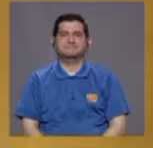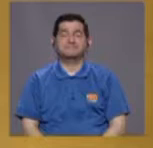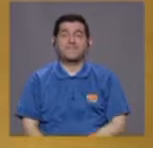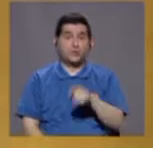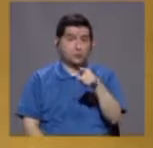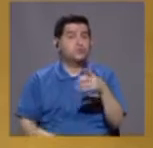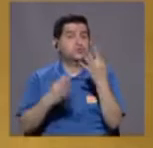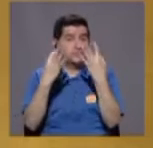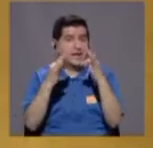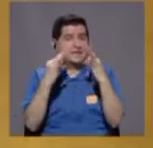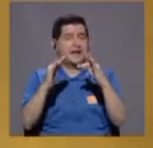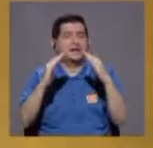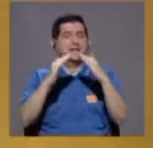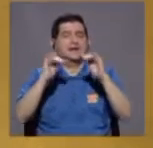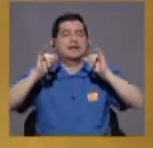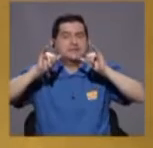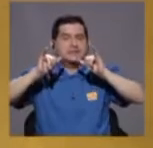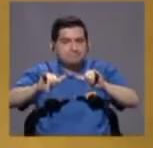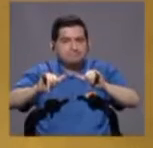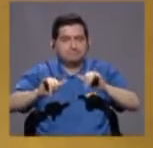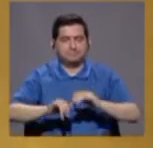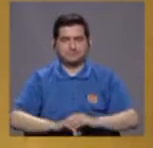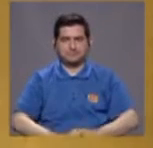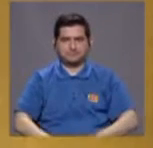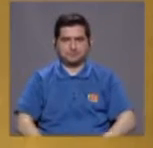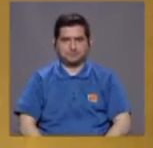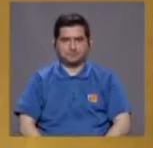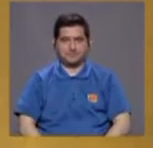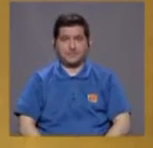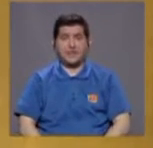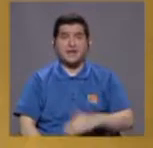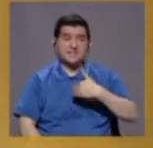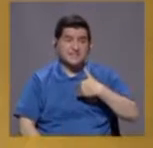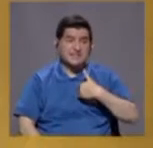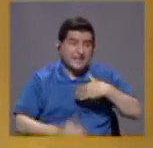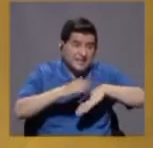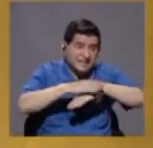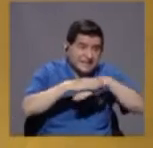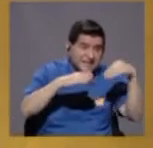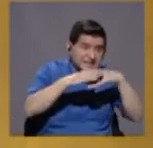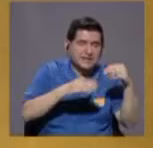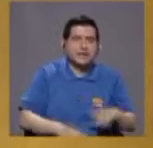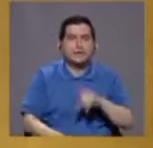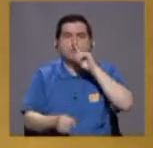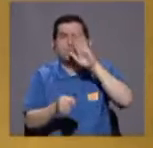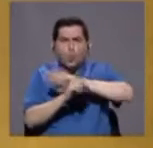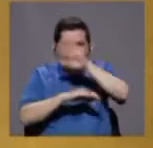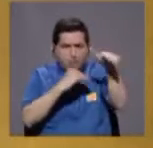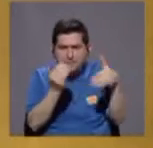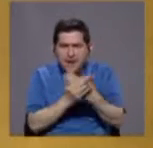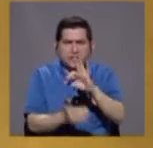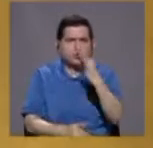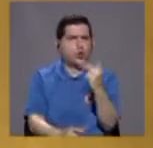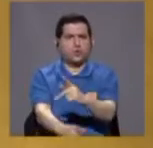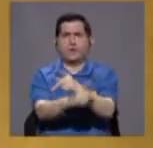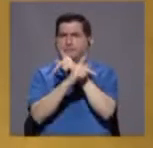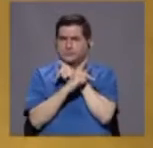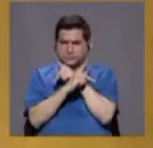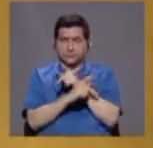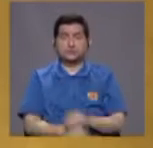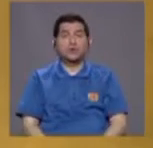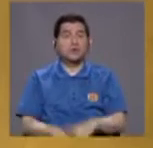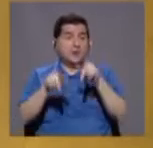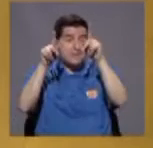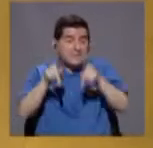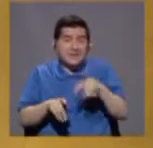Quédense en su casa si pueden y si tienen que salir, sigan todas las medidas de protección, y aquellos